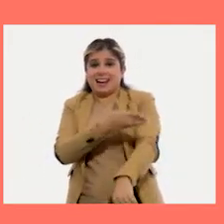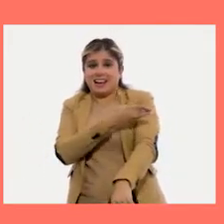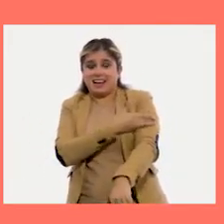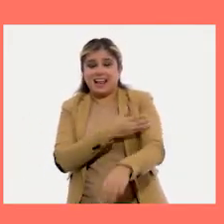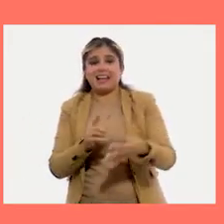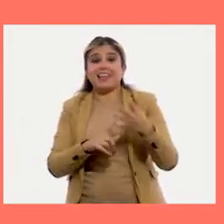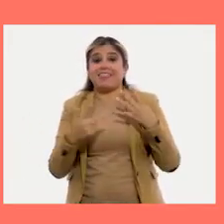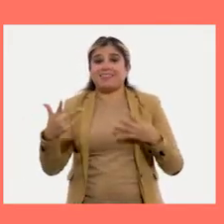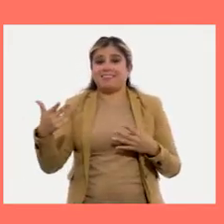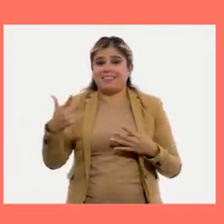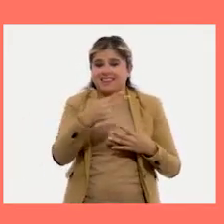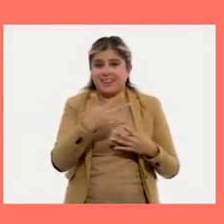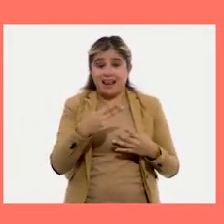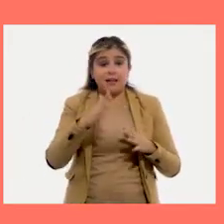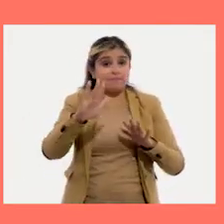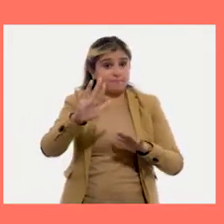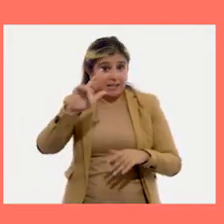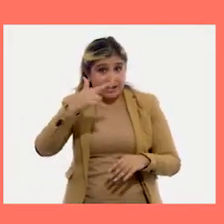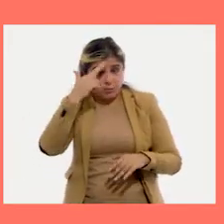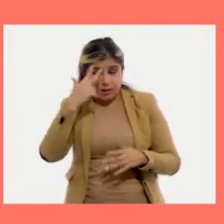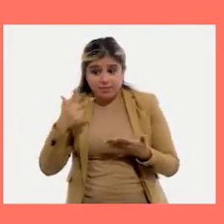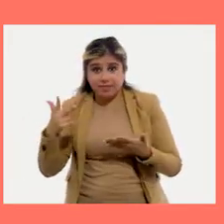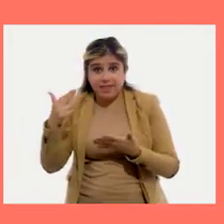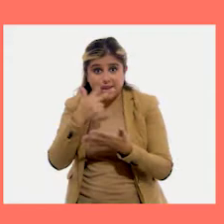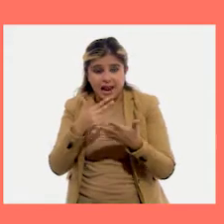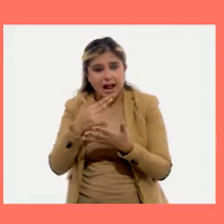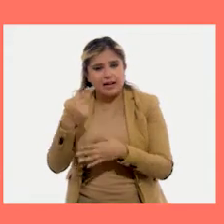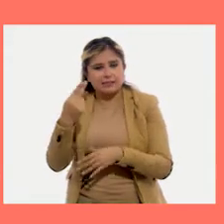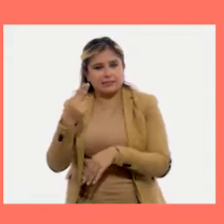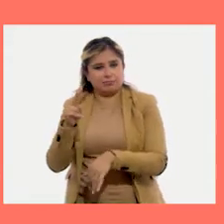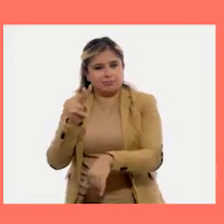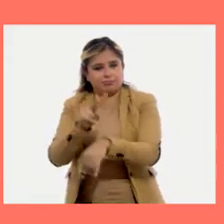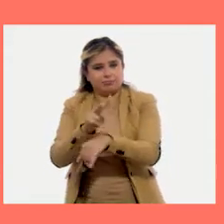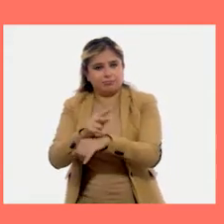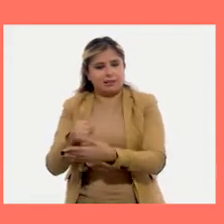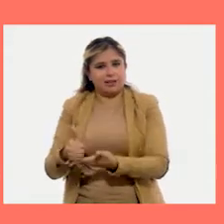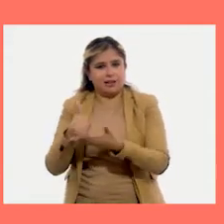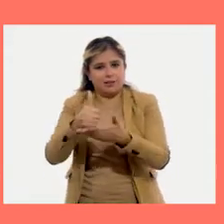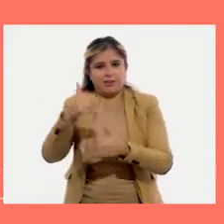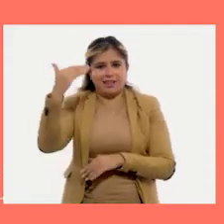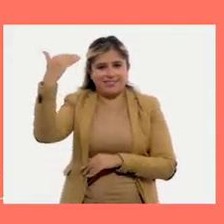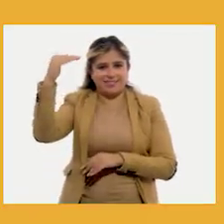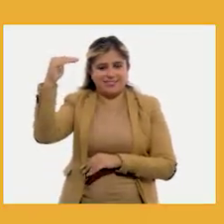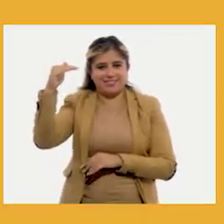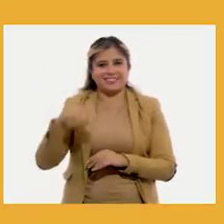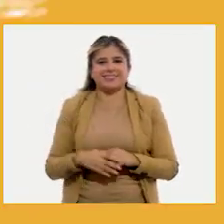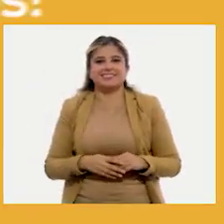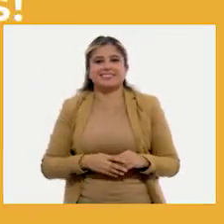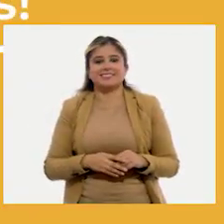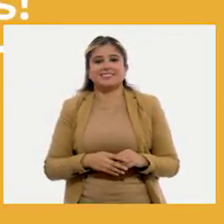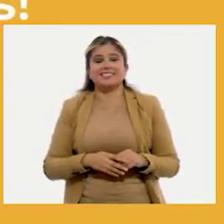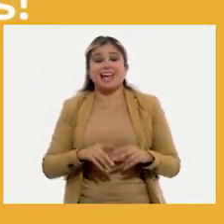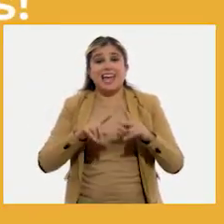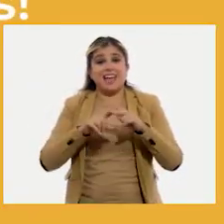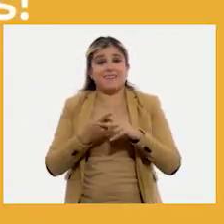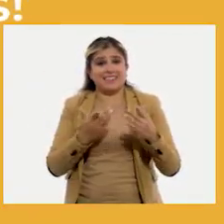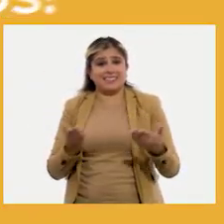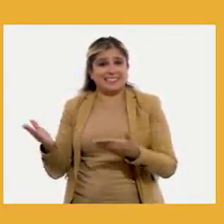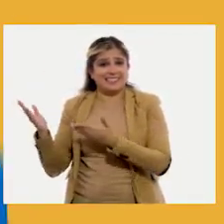y tijeras. Recuerda que la manipulación de estas debe estar supervisada por un adulto.